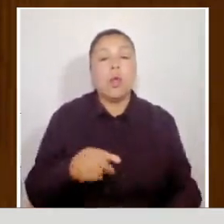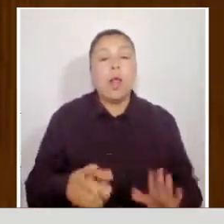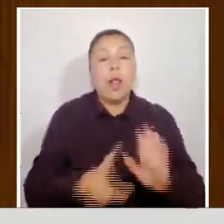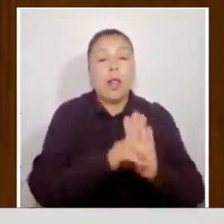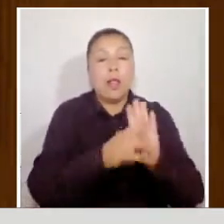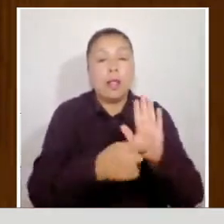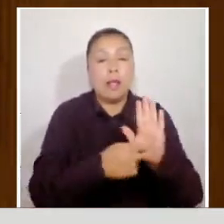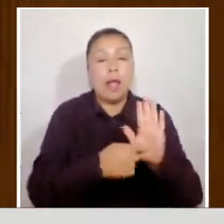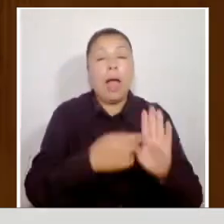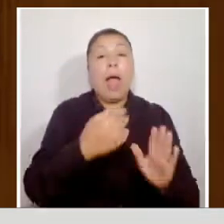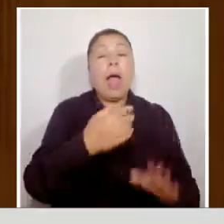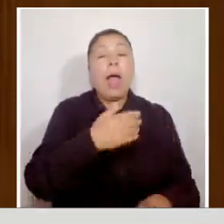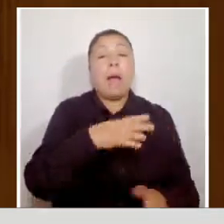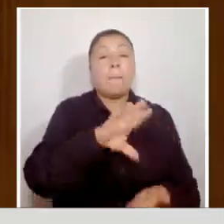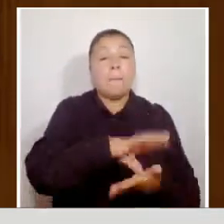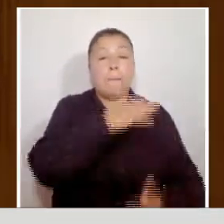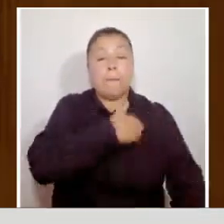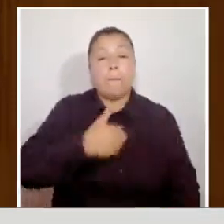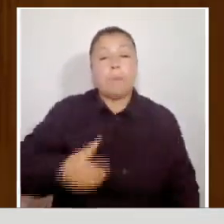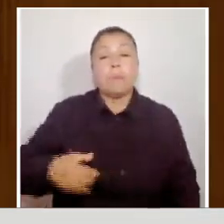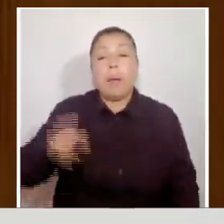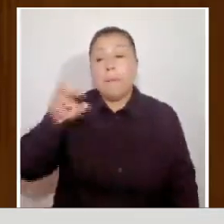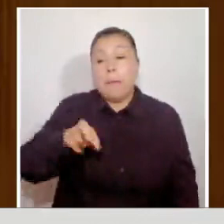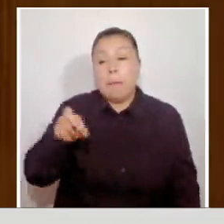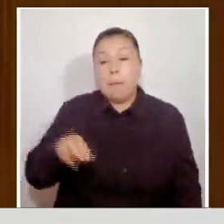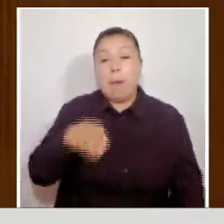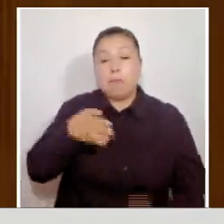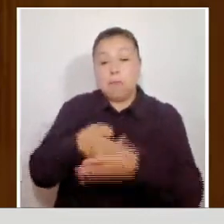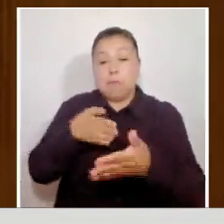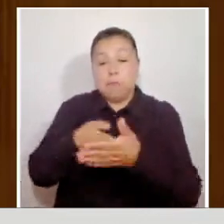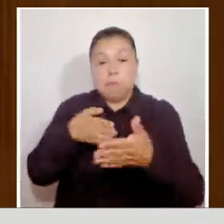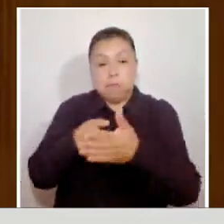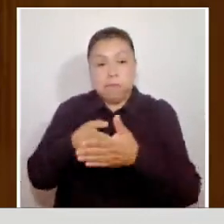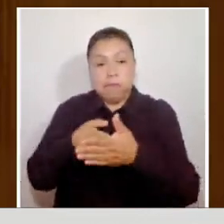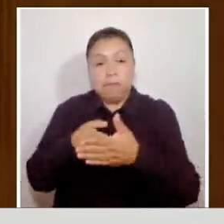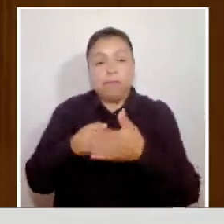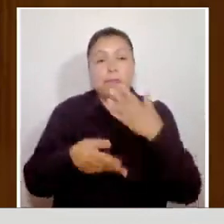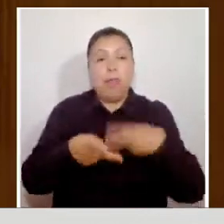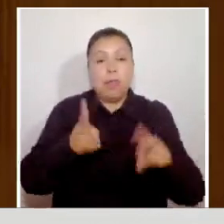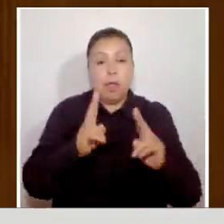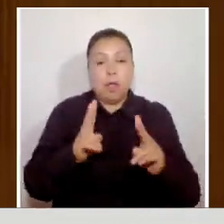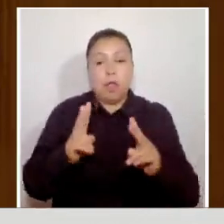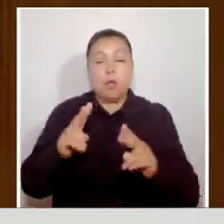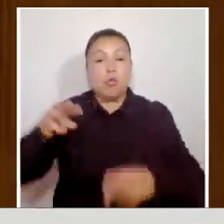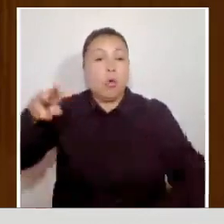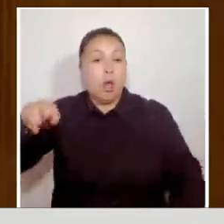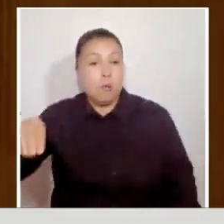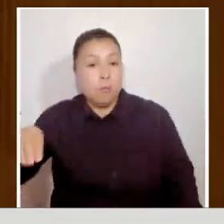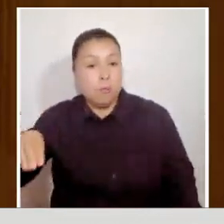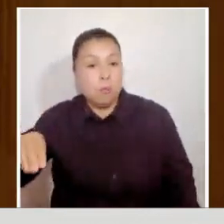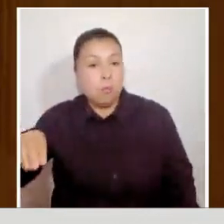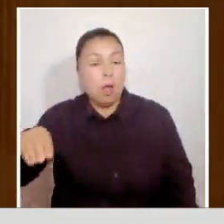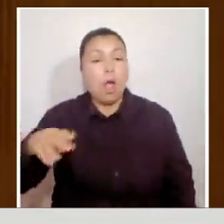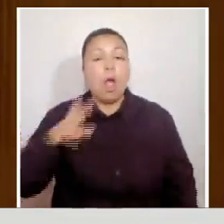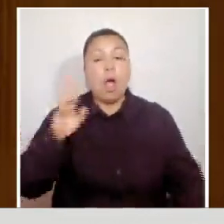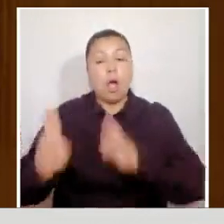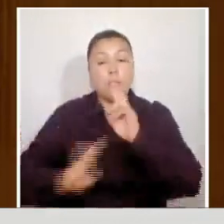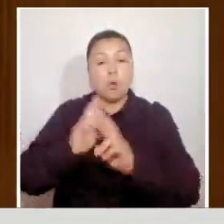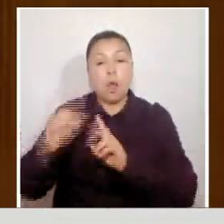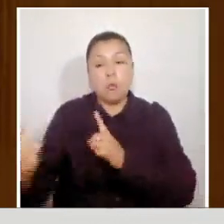Argentina para el padre que ponga barreras al ejercicio del derecho del otro progenitor a una relación directa